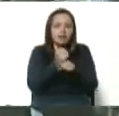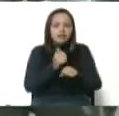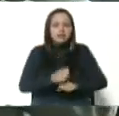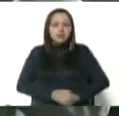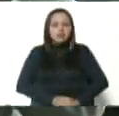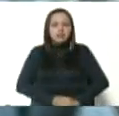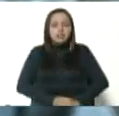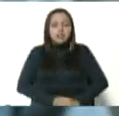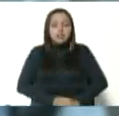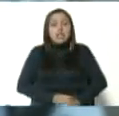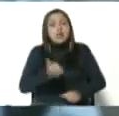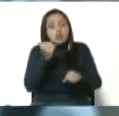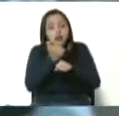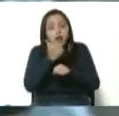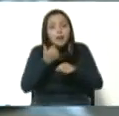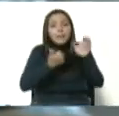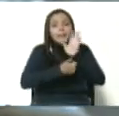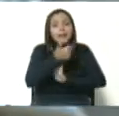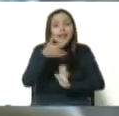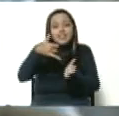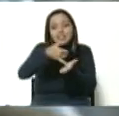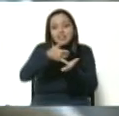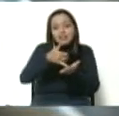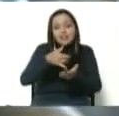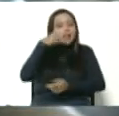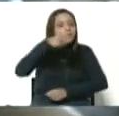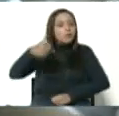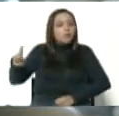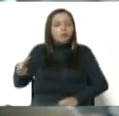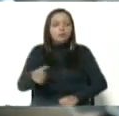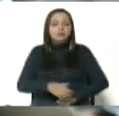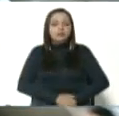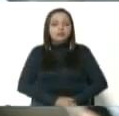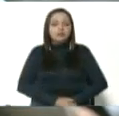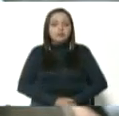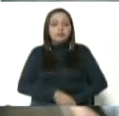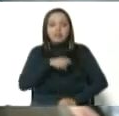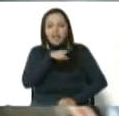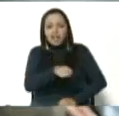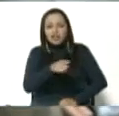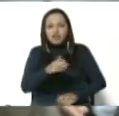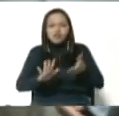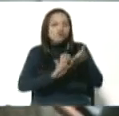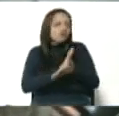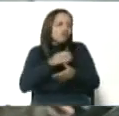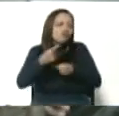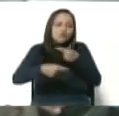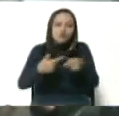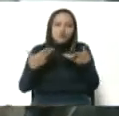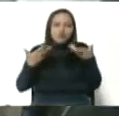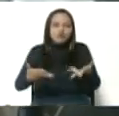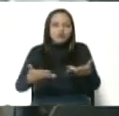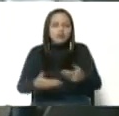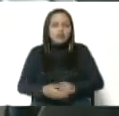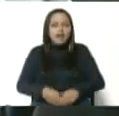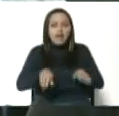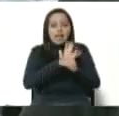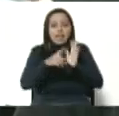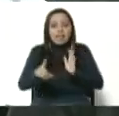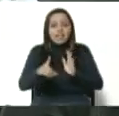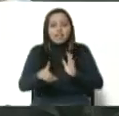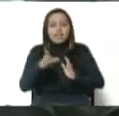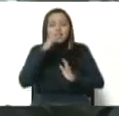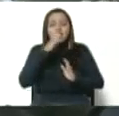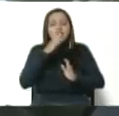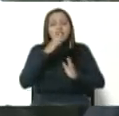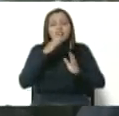sectores más vulnerables de la población. Esto producto de que no la Ley de Seguridad Social